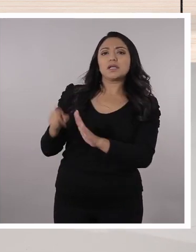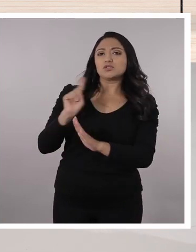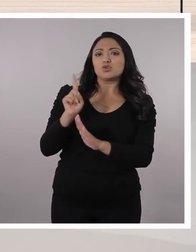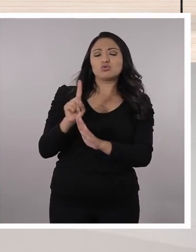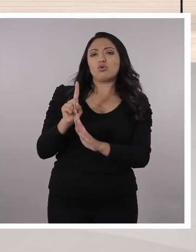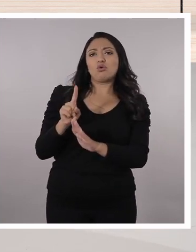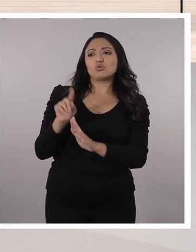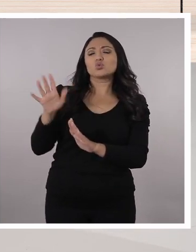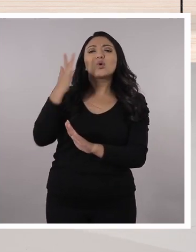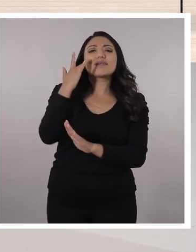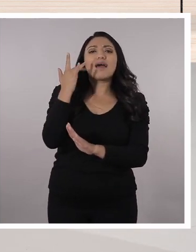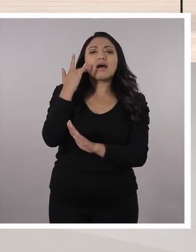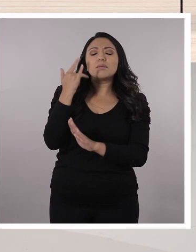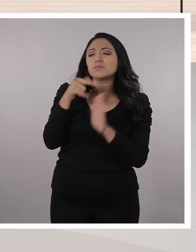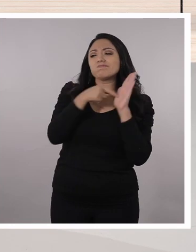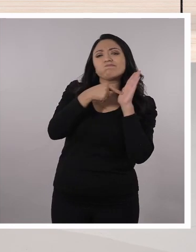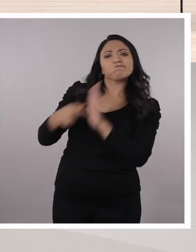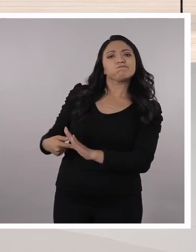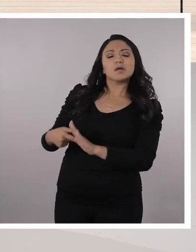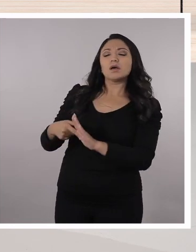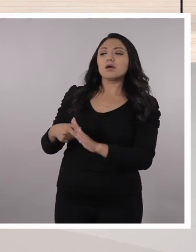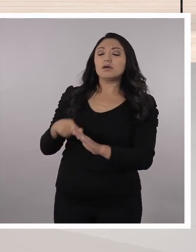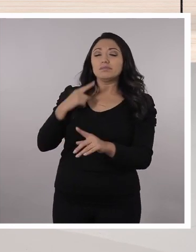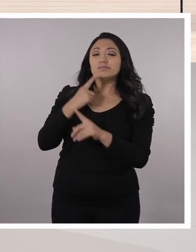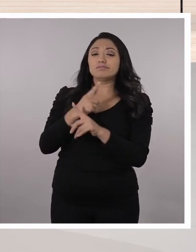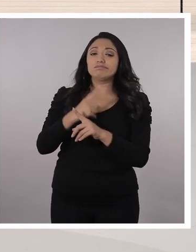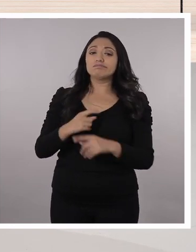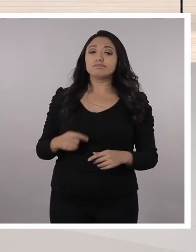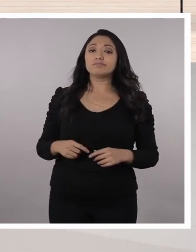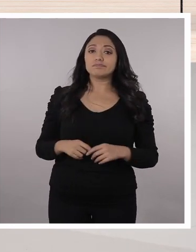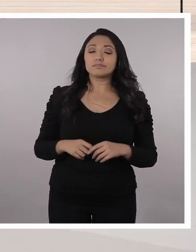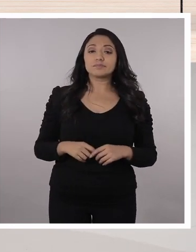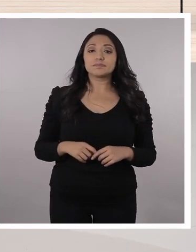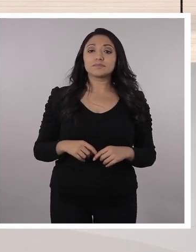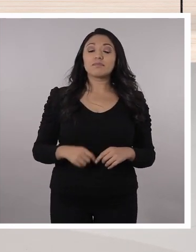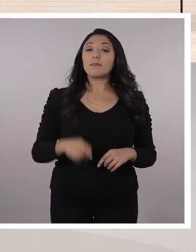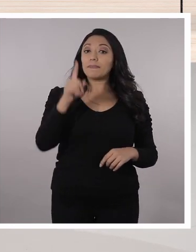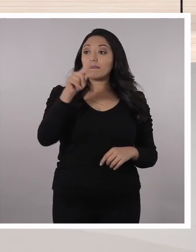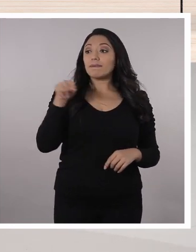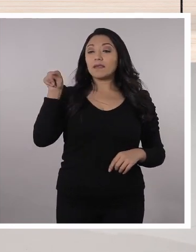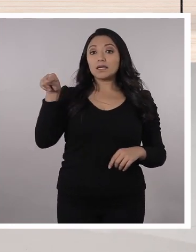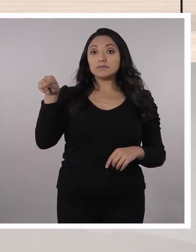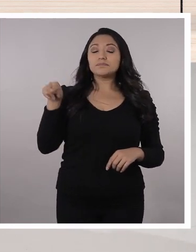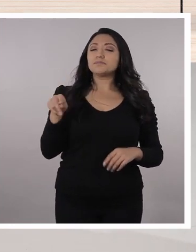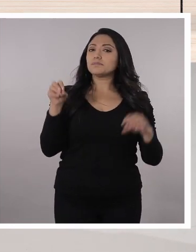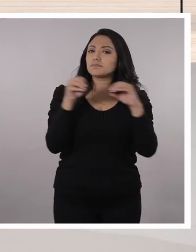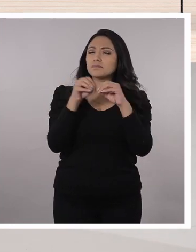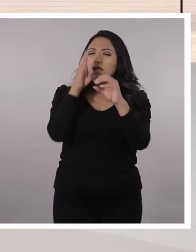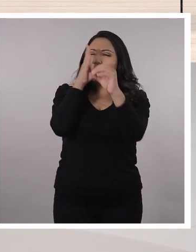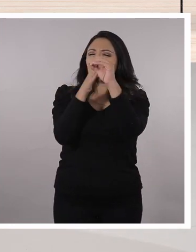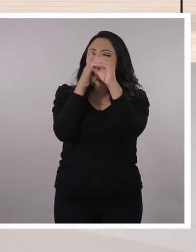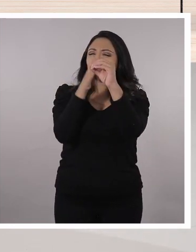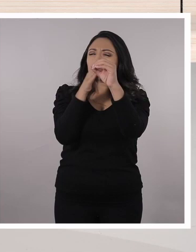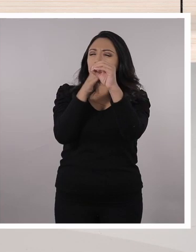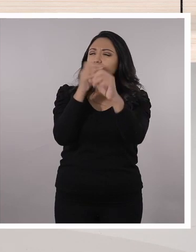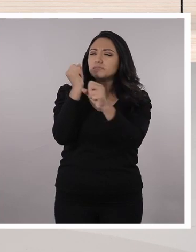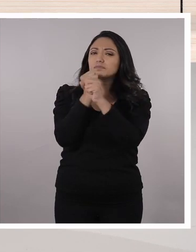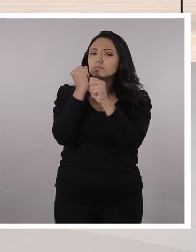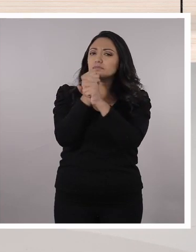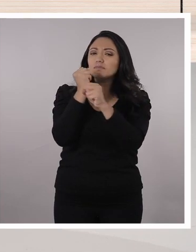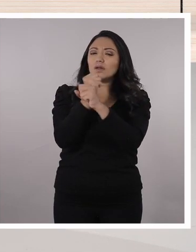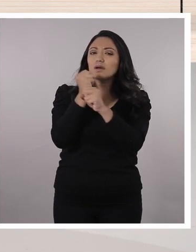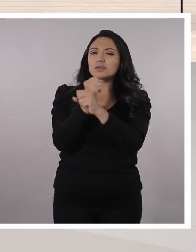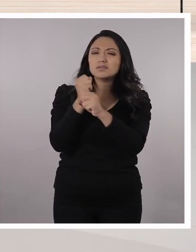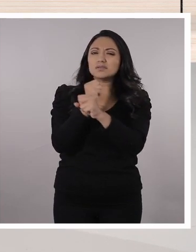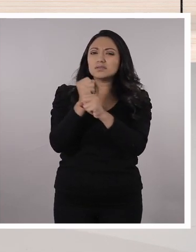racial en Sudáfrica. Eso es lo que significa apartheid, ¿no? Así es. Y Nelson Mandela precisamente se enfocó mucho en este trabajo